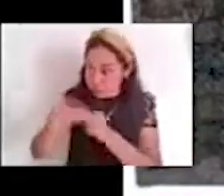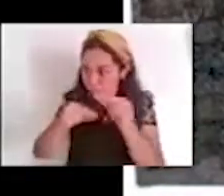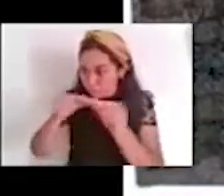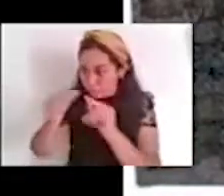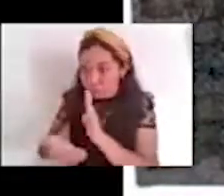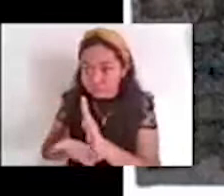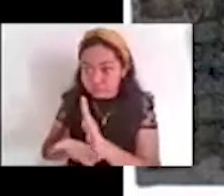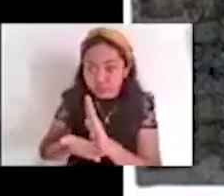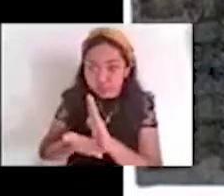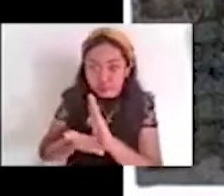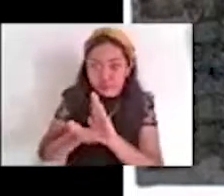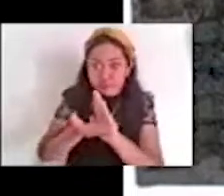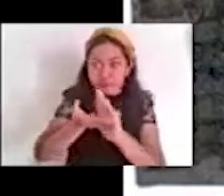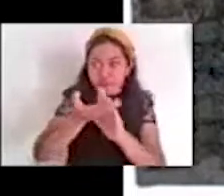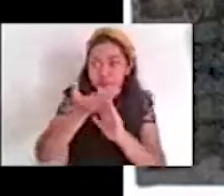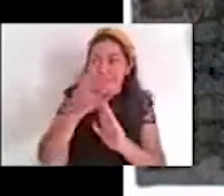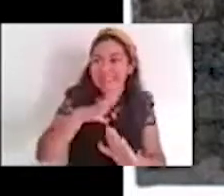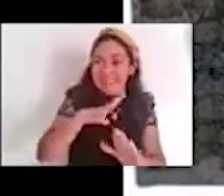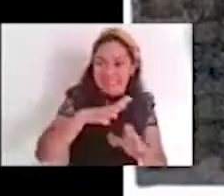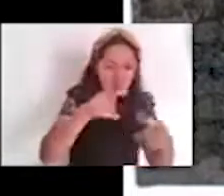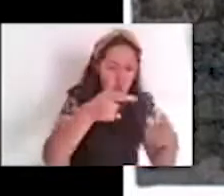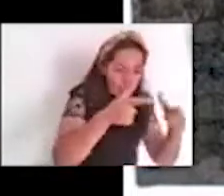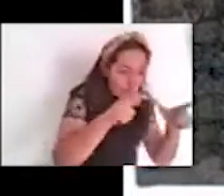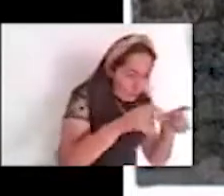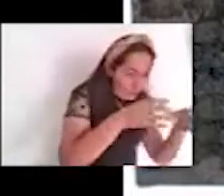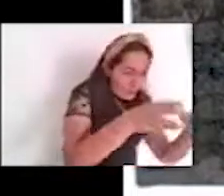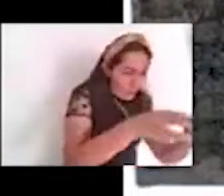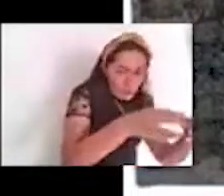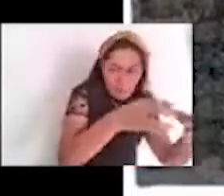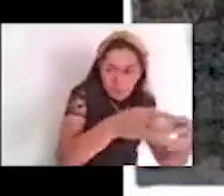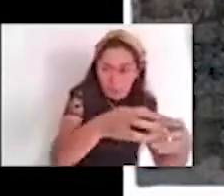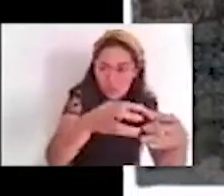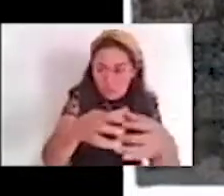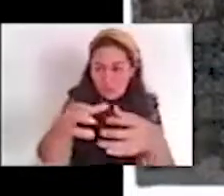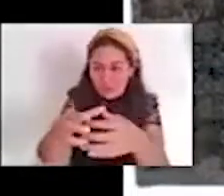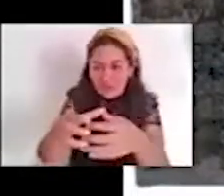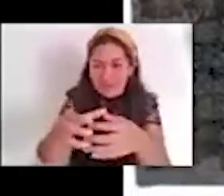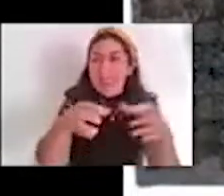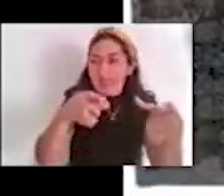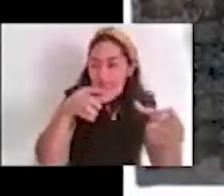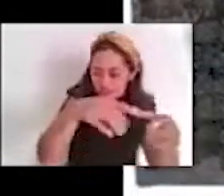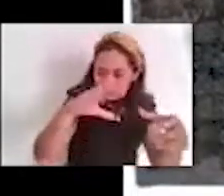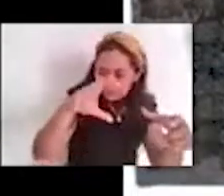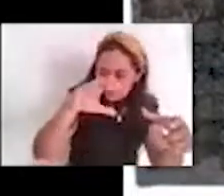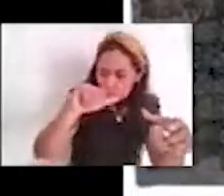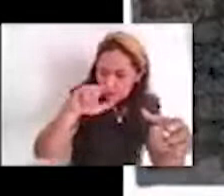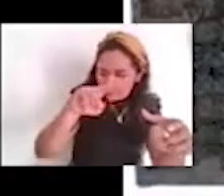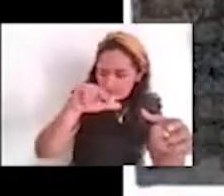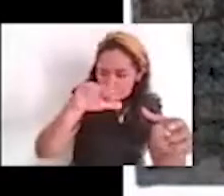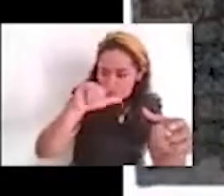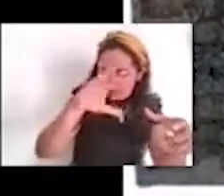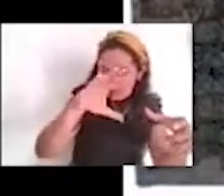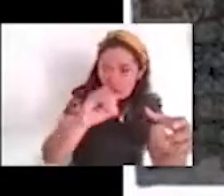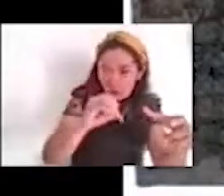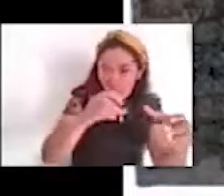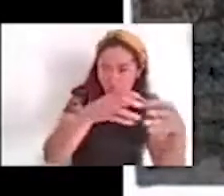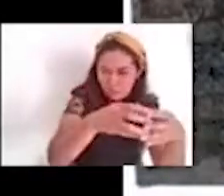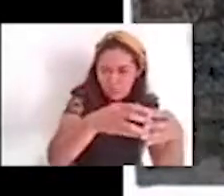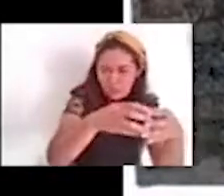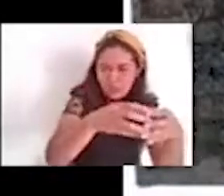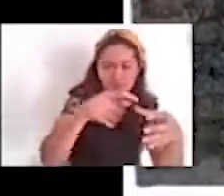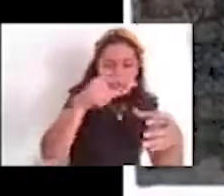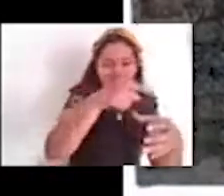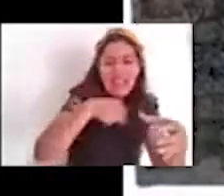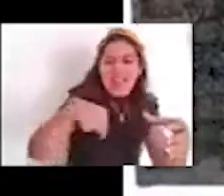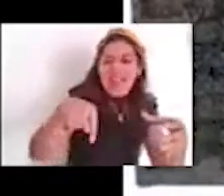los barrios, en este caso Atzacualco, que es uno de los barrios al noreste, coincide con el, digamos, el cuartel jesuítico en